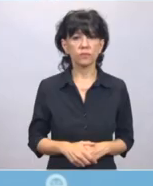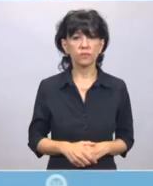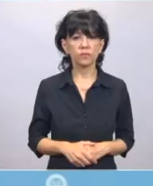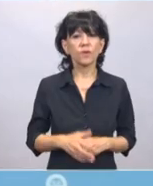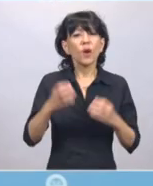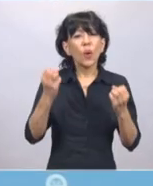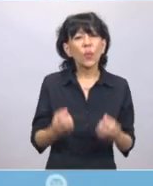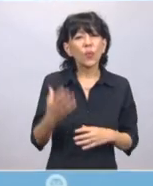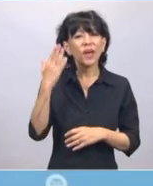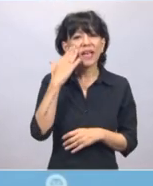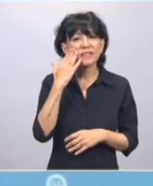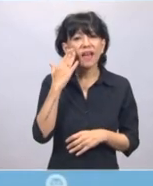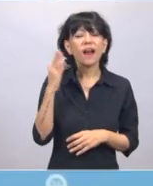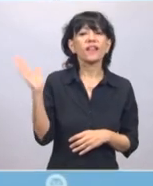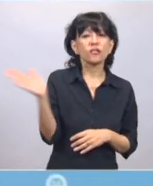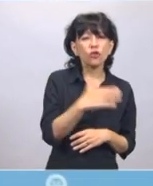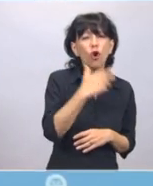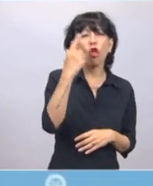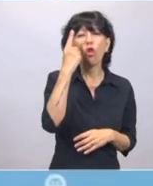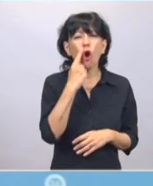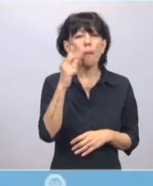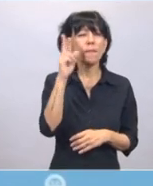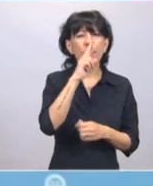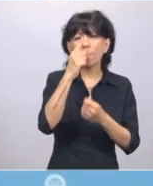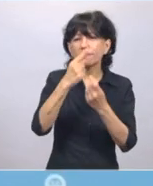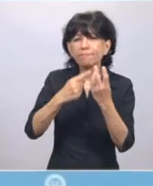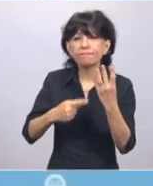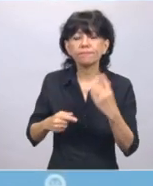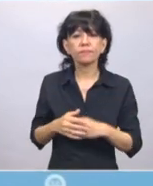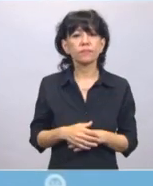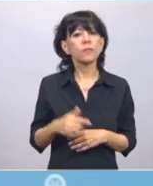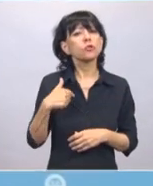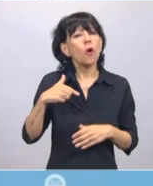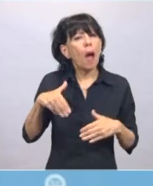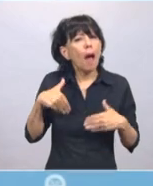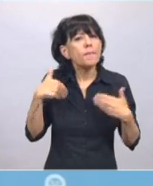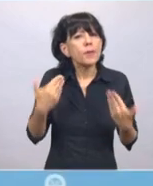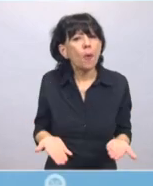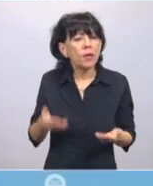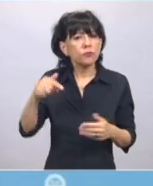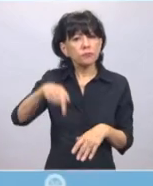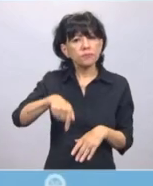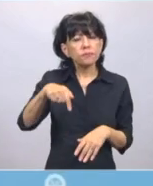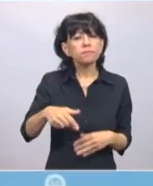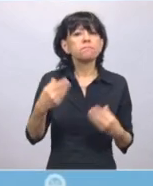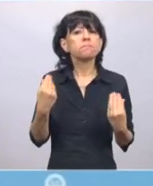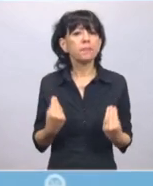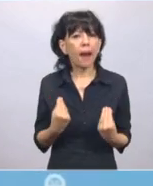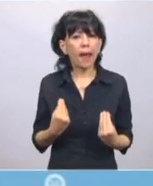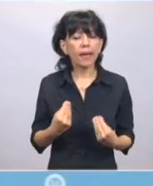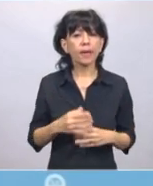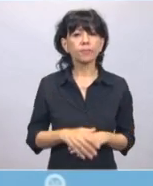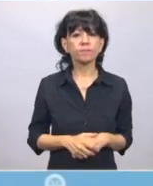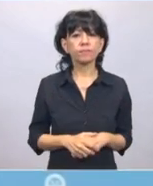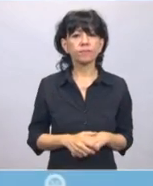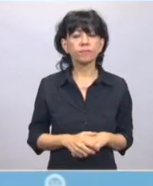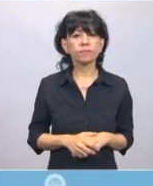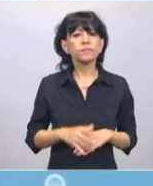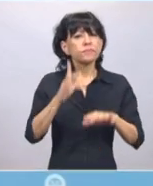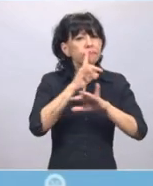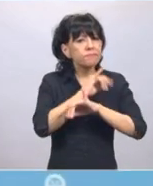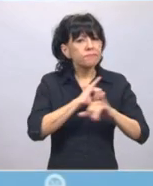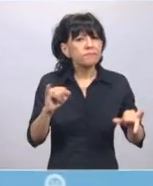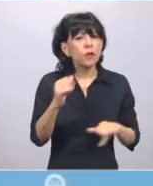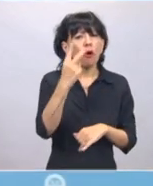Muy buenas tardes a todos y a todas quiero aprovechar estos minutos para dejar en claro dos